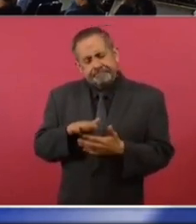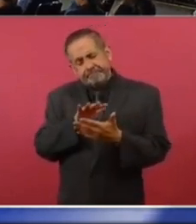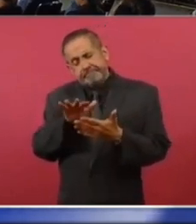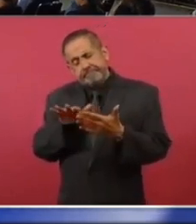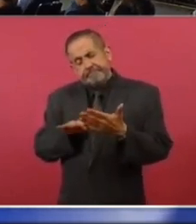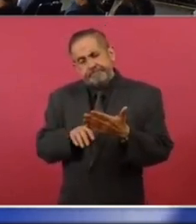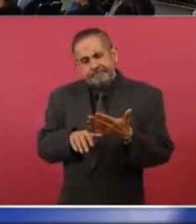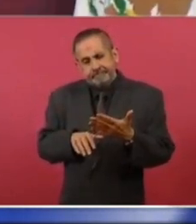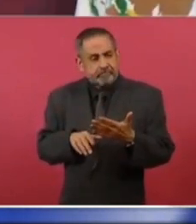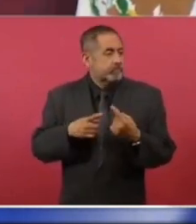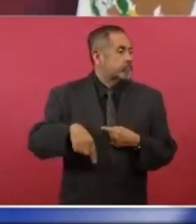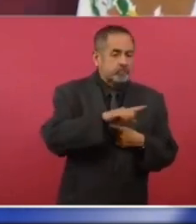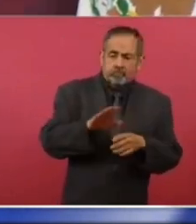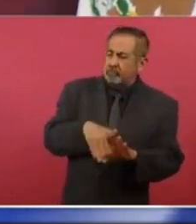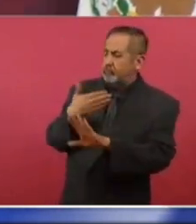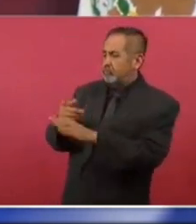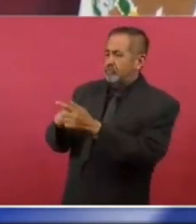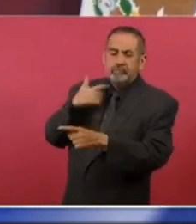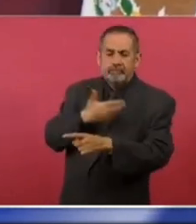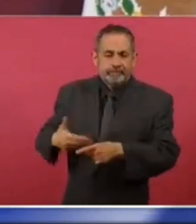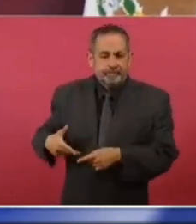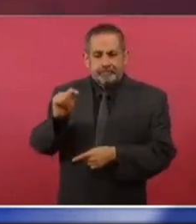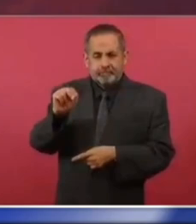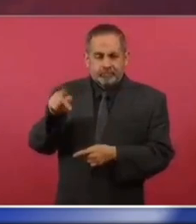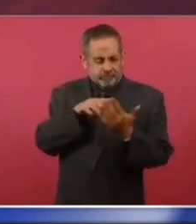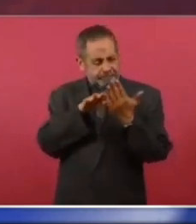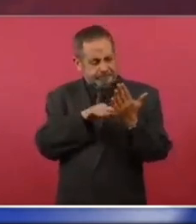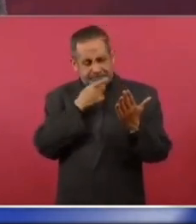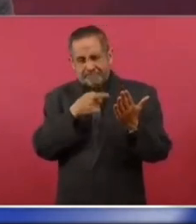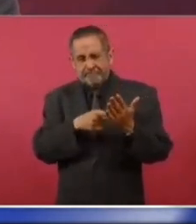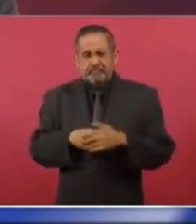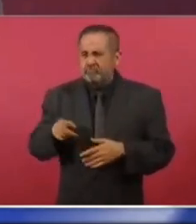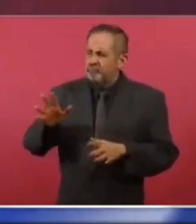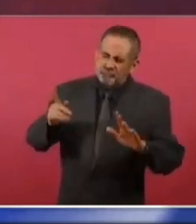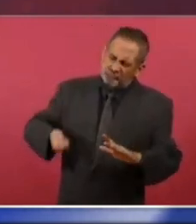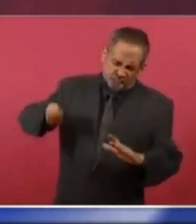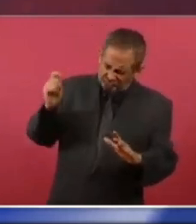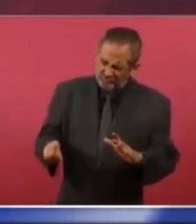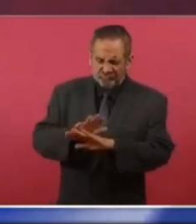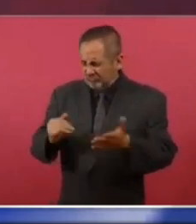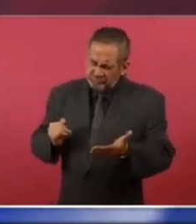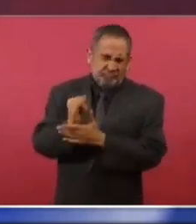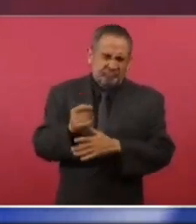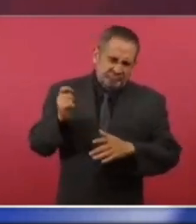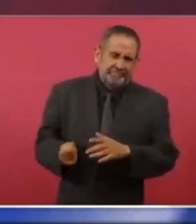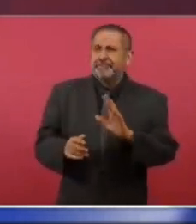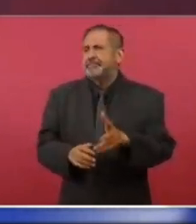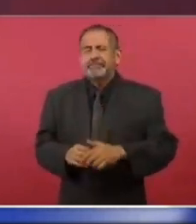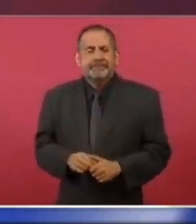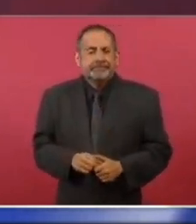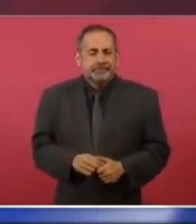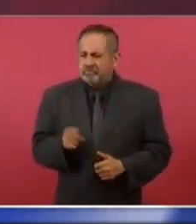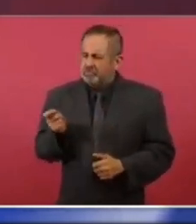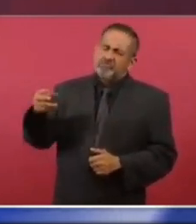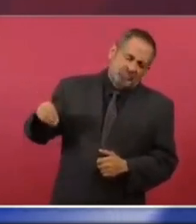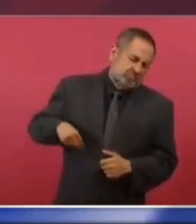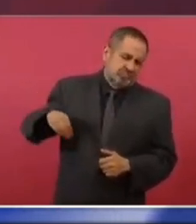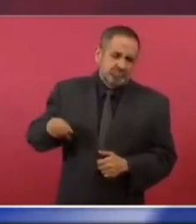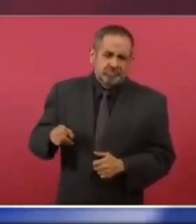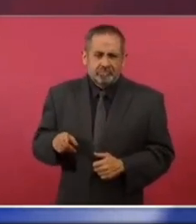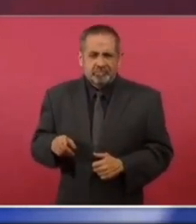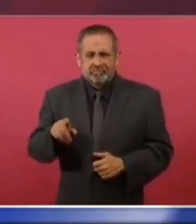informe de los que están en contra del expresidente Trump. Y dice, sentenciado o culpable